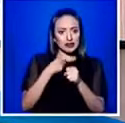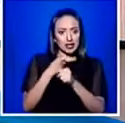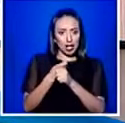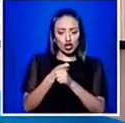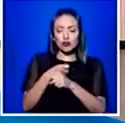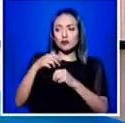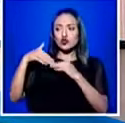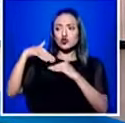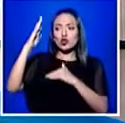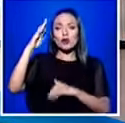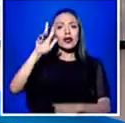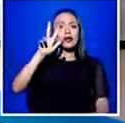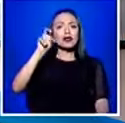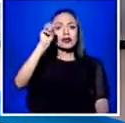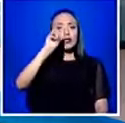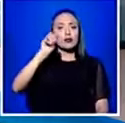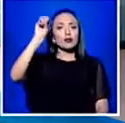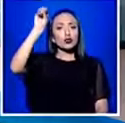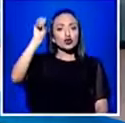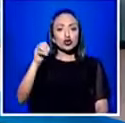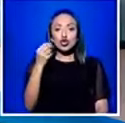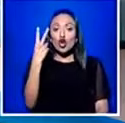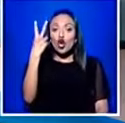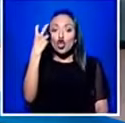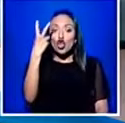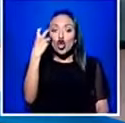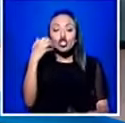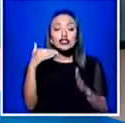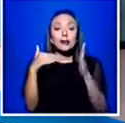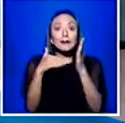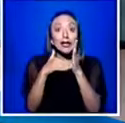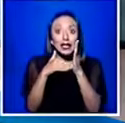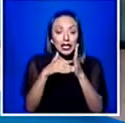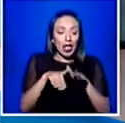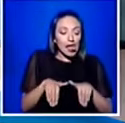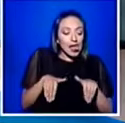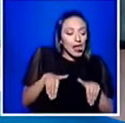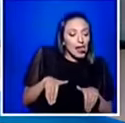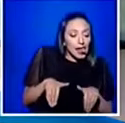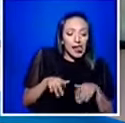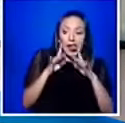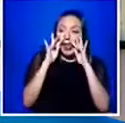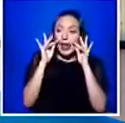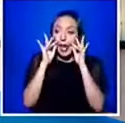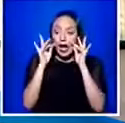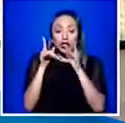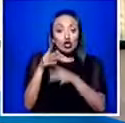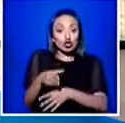del 30%. Hay 12.000 perros y gatos que ya cuentan con este servicio y Adriana